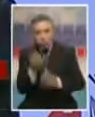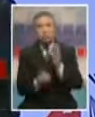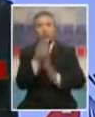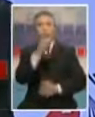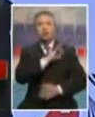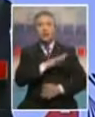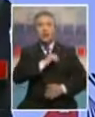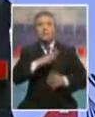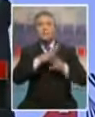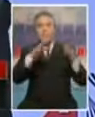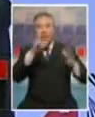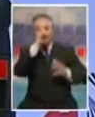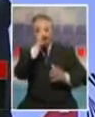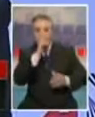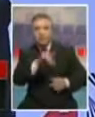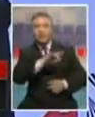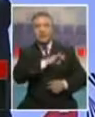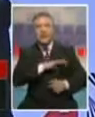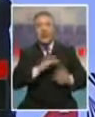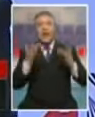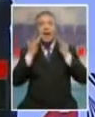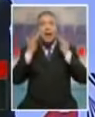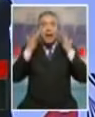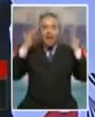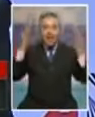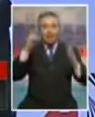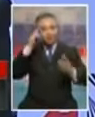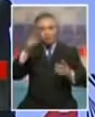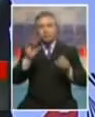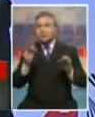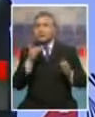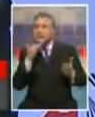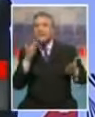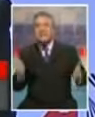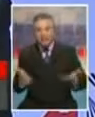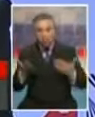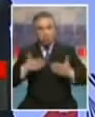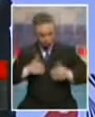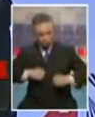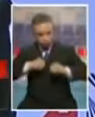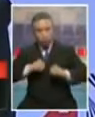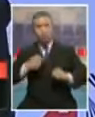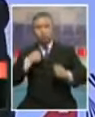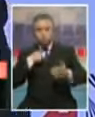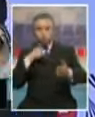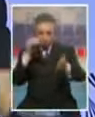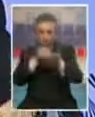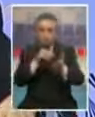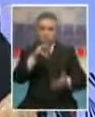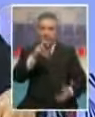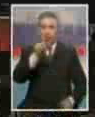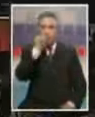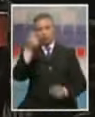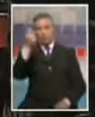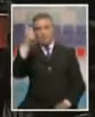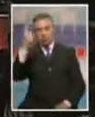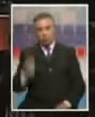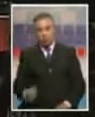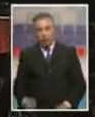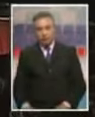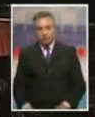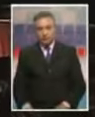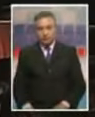sea más parecido a los chilenos. Un Chile alegre, optimista, sencillo, pero rebelde. Yo marco por ti. Muchas gracias. Gracias.